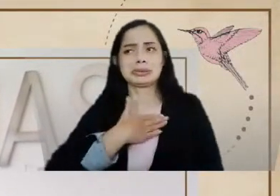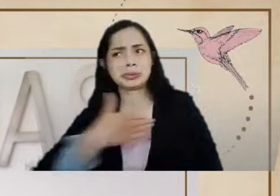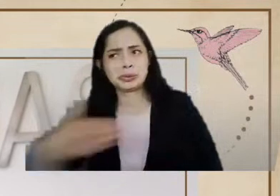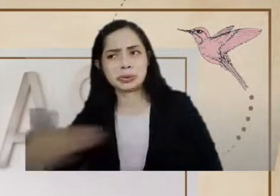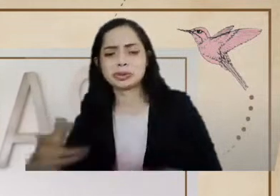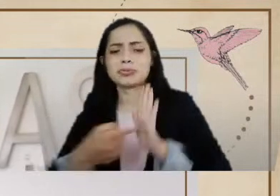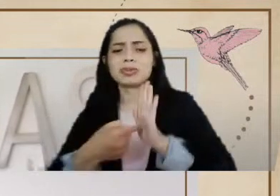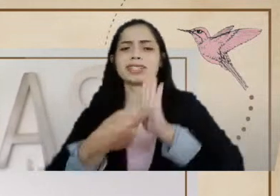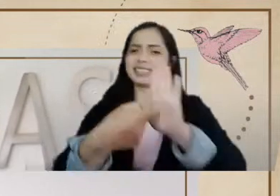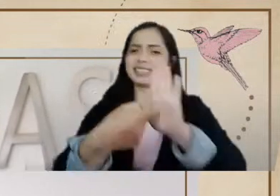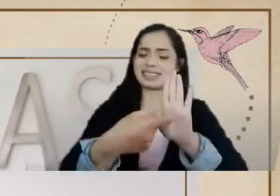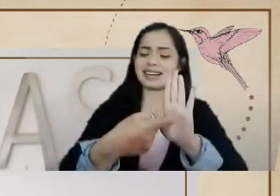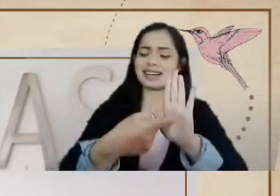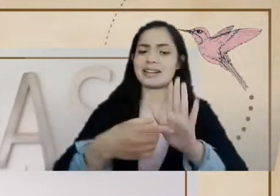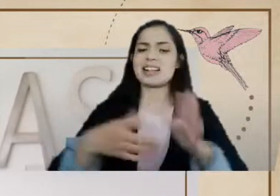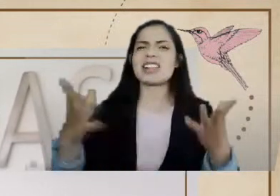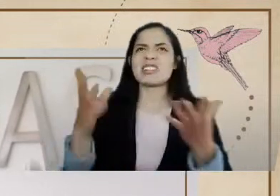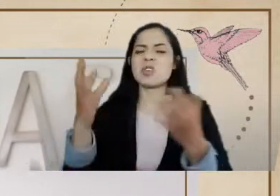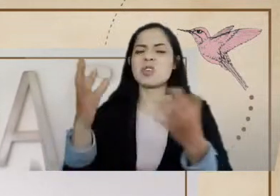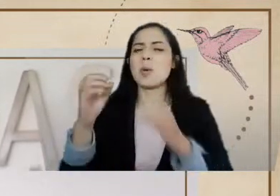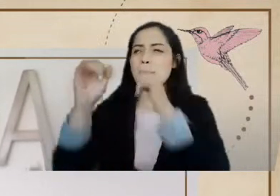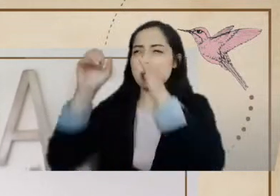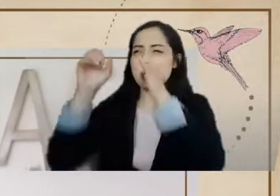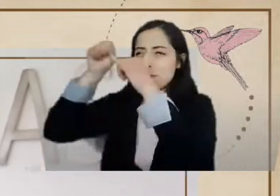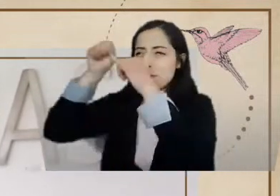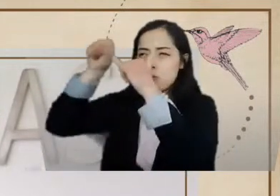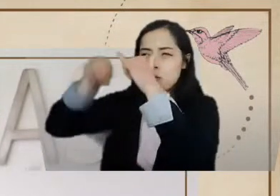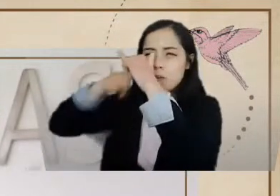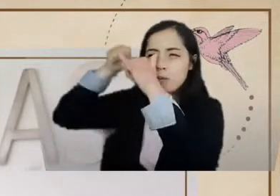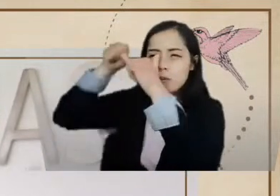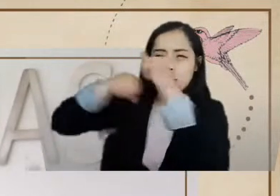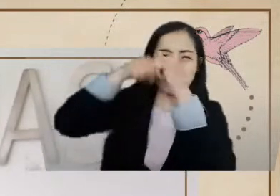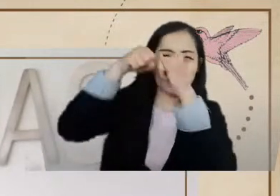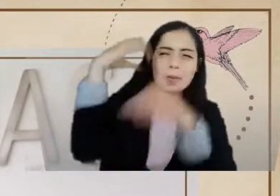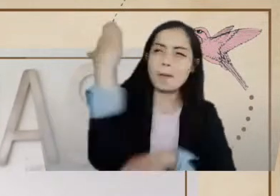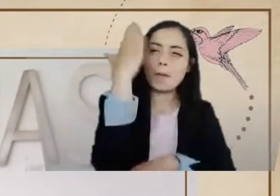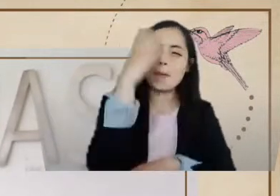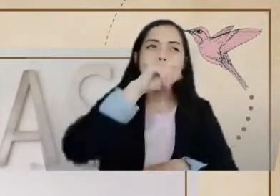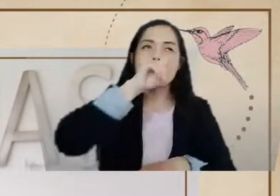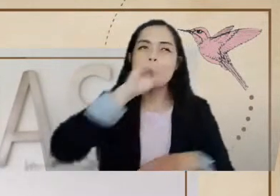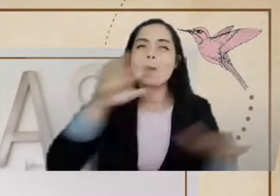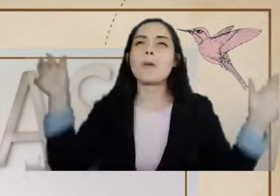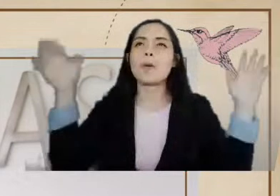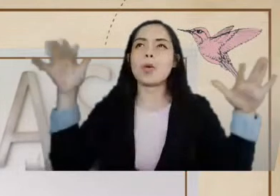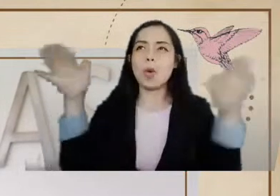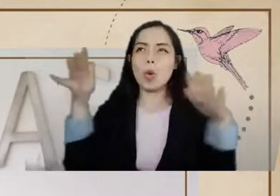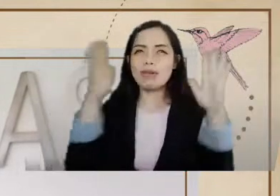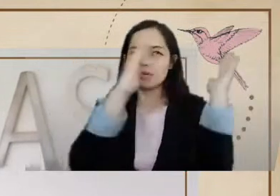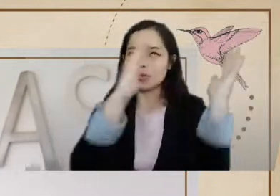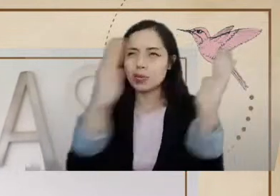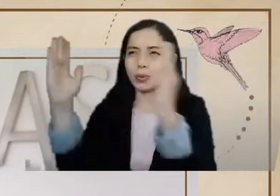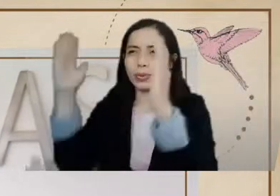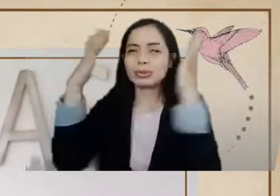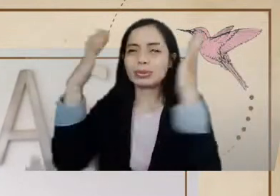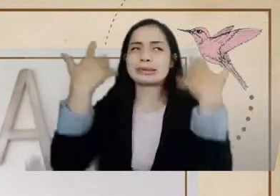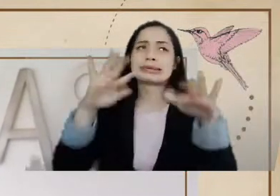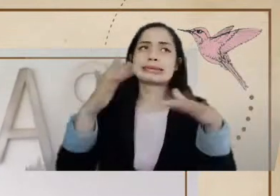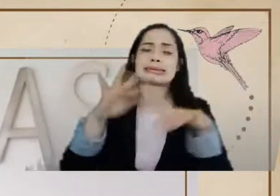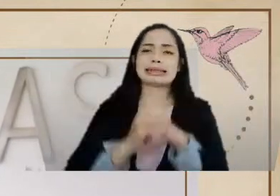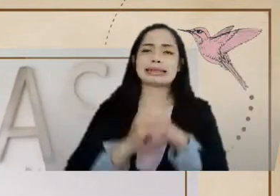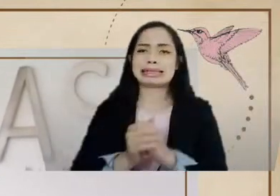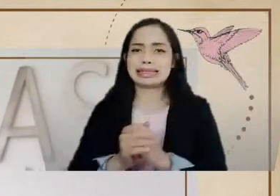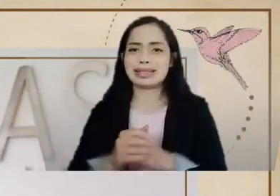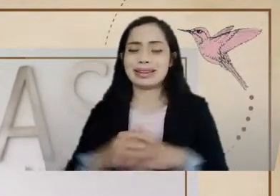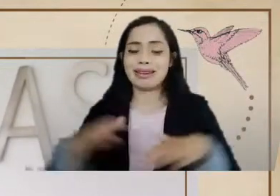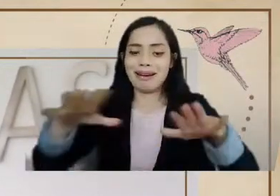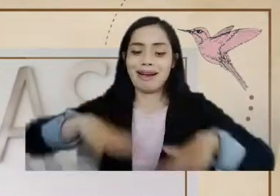Aves, una producción fundamental para explorar, conservar y dar a conocer las aves colombianas, un aspecto fundamental en la biodiversidad natural